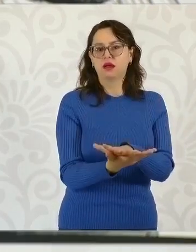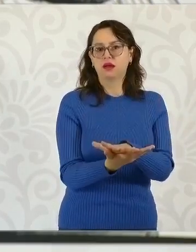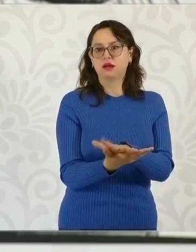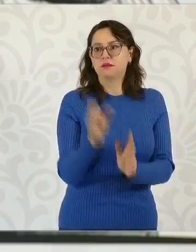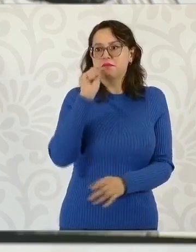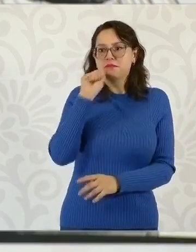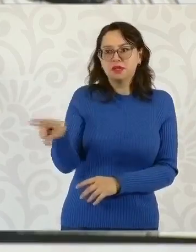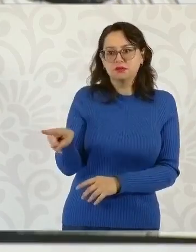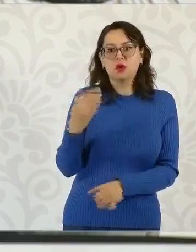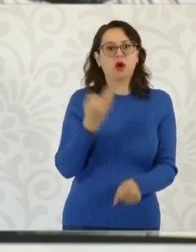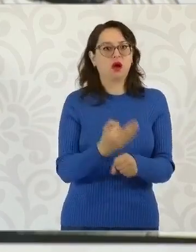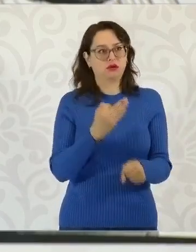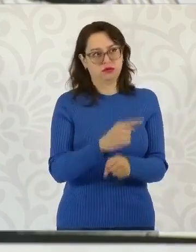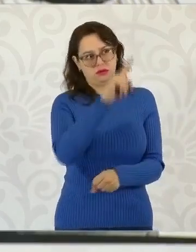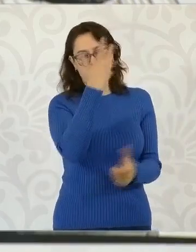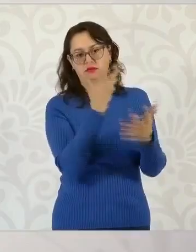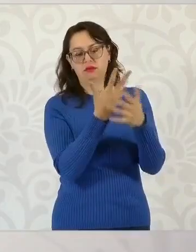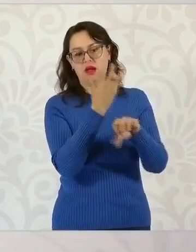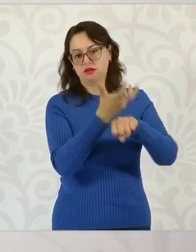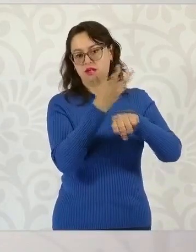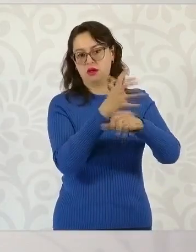y está detenido en Estados Unidos.